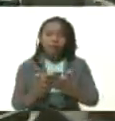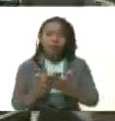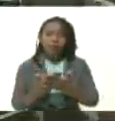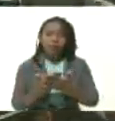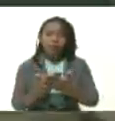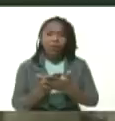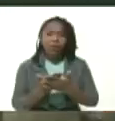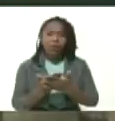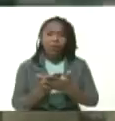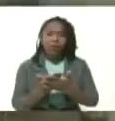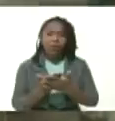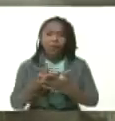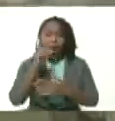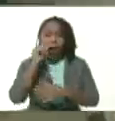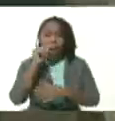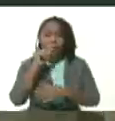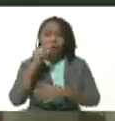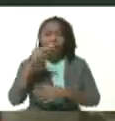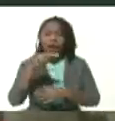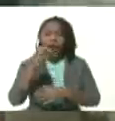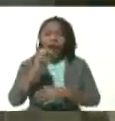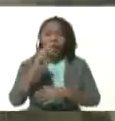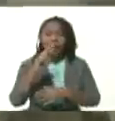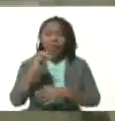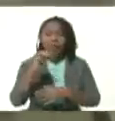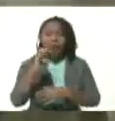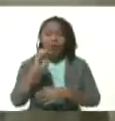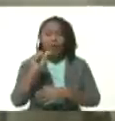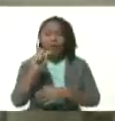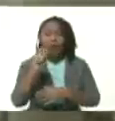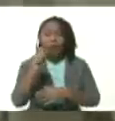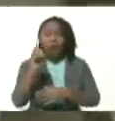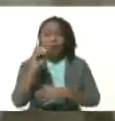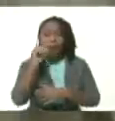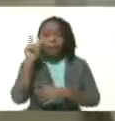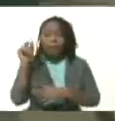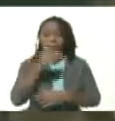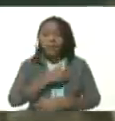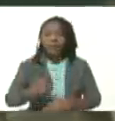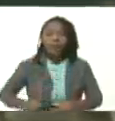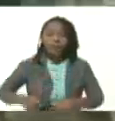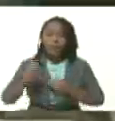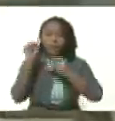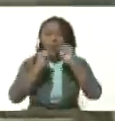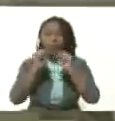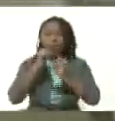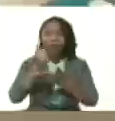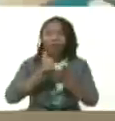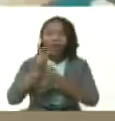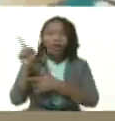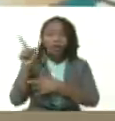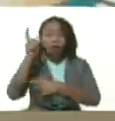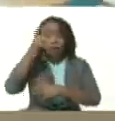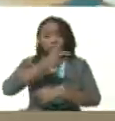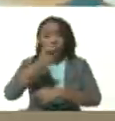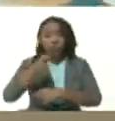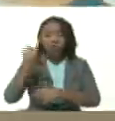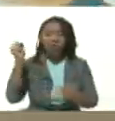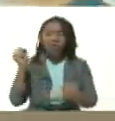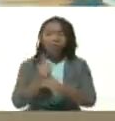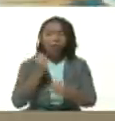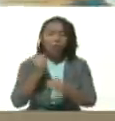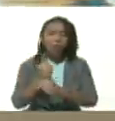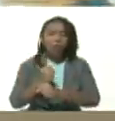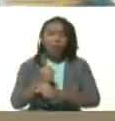a Ernesto, presidente del motor farmacéutico, porque es una persona que ha trabajado